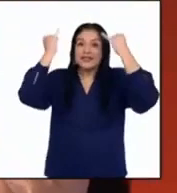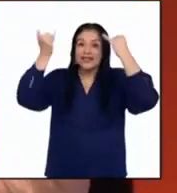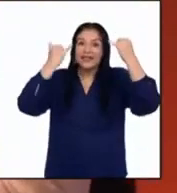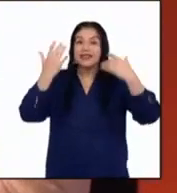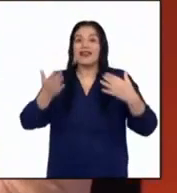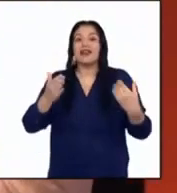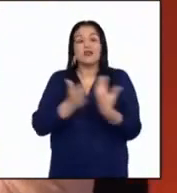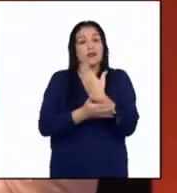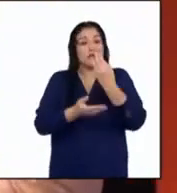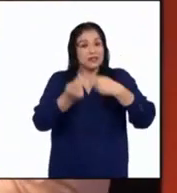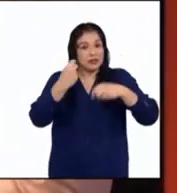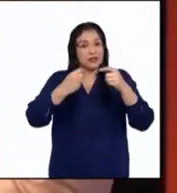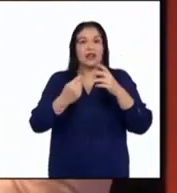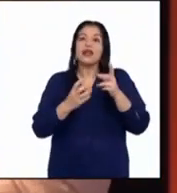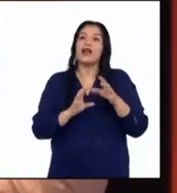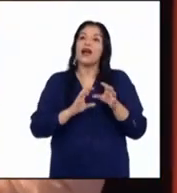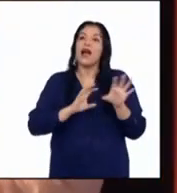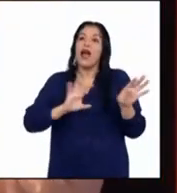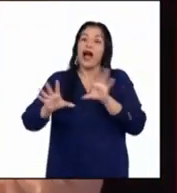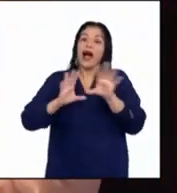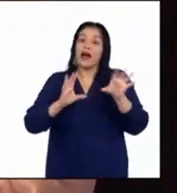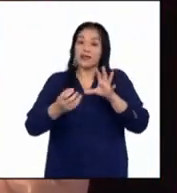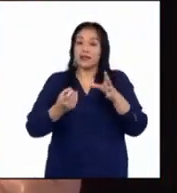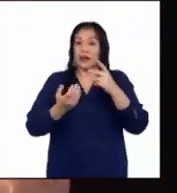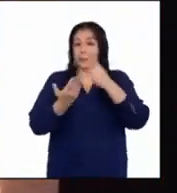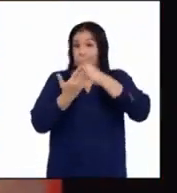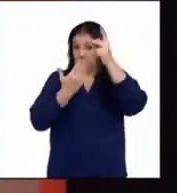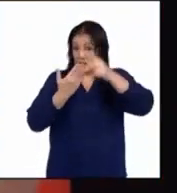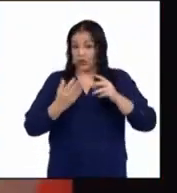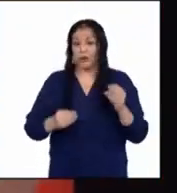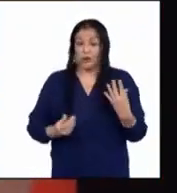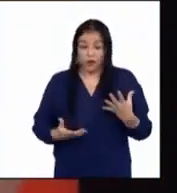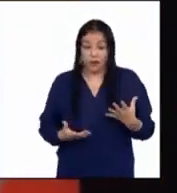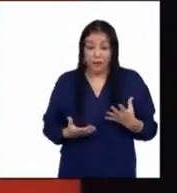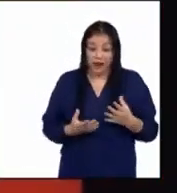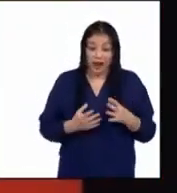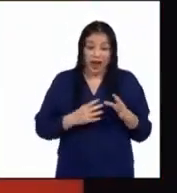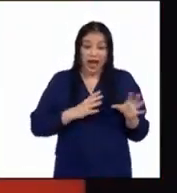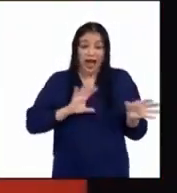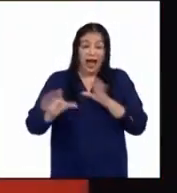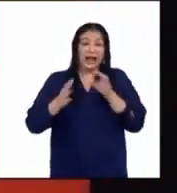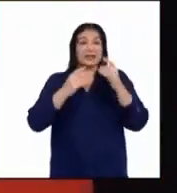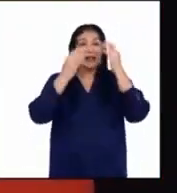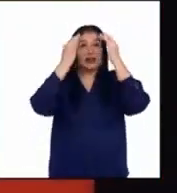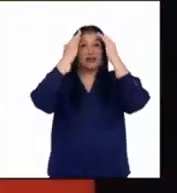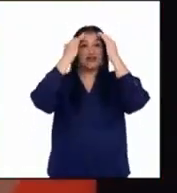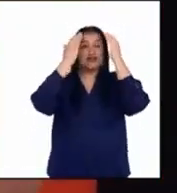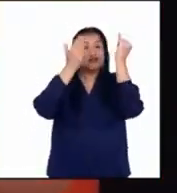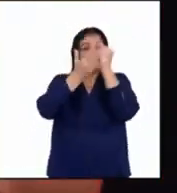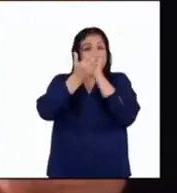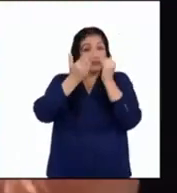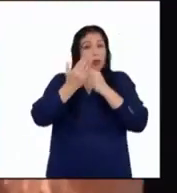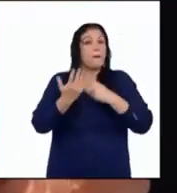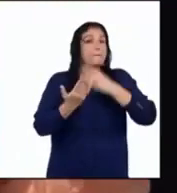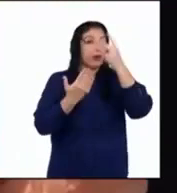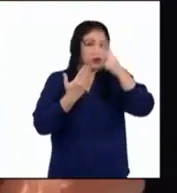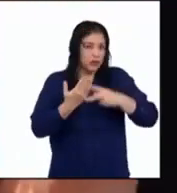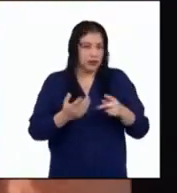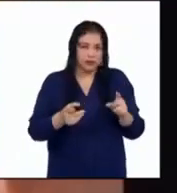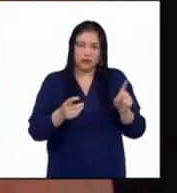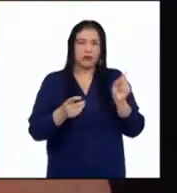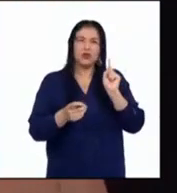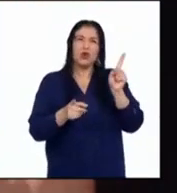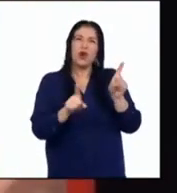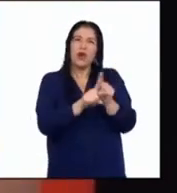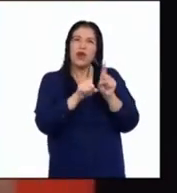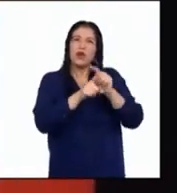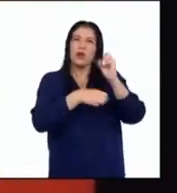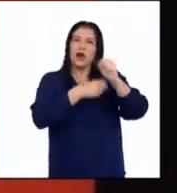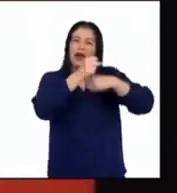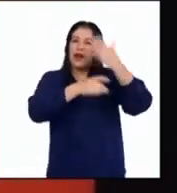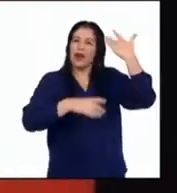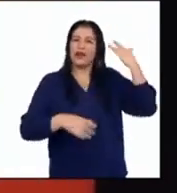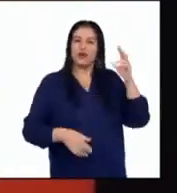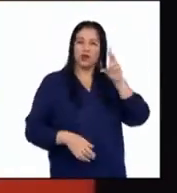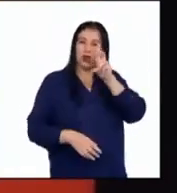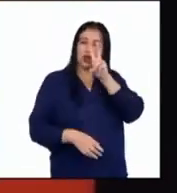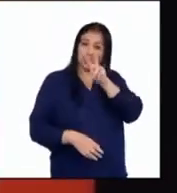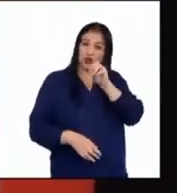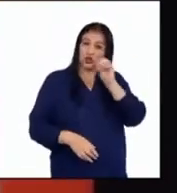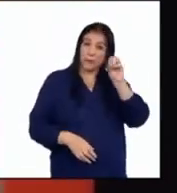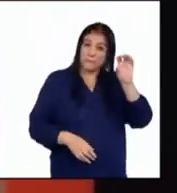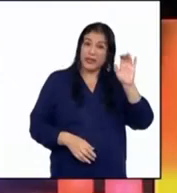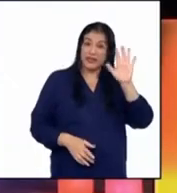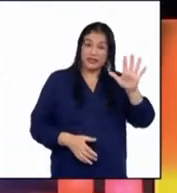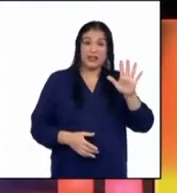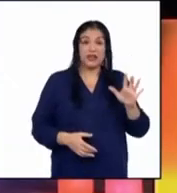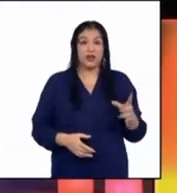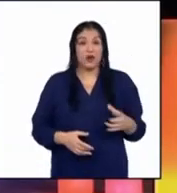y en formulación de proyectos. Porque para formular ya no un proyecto como fue en el 2005, sino una innovación, que es